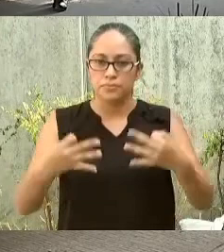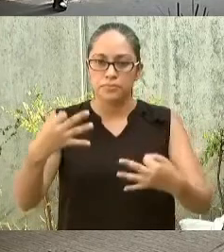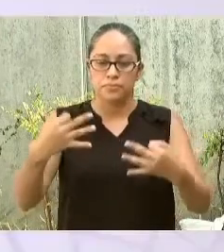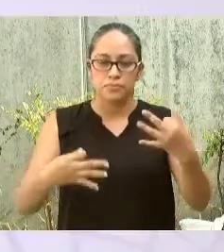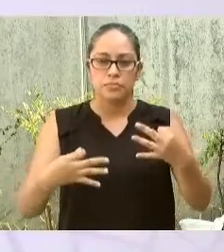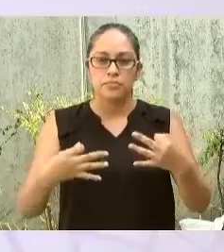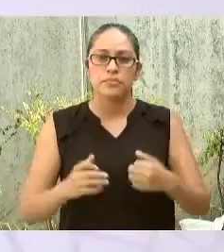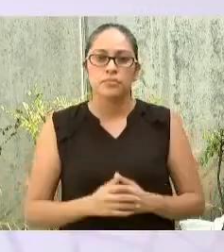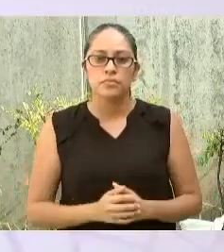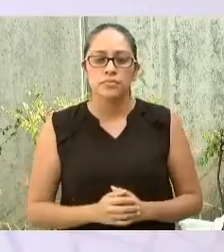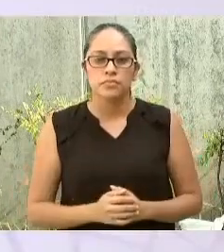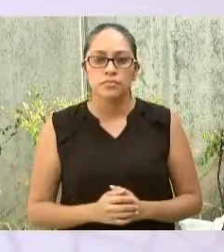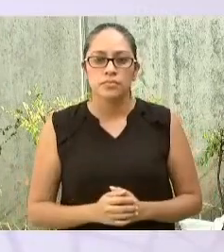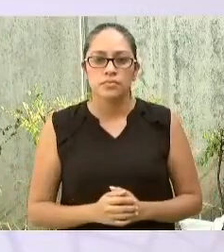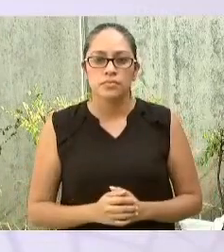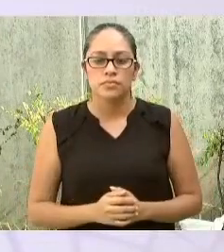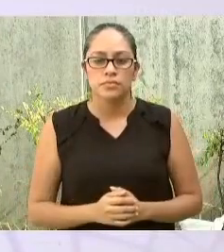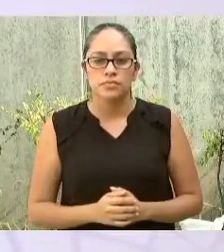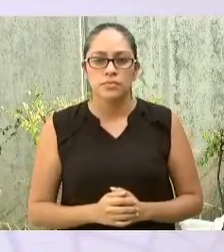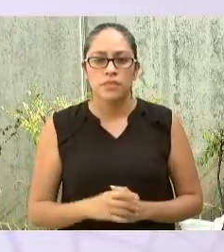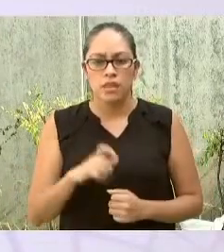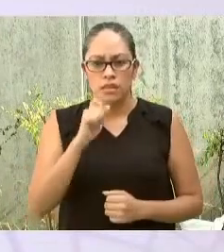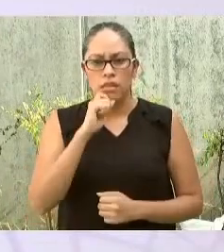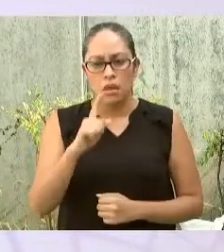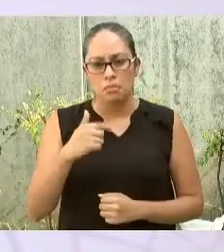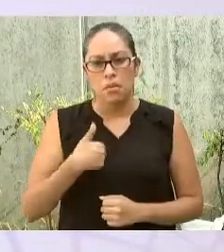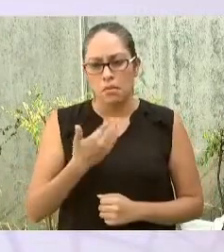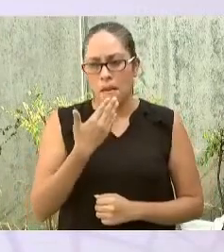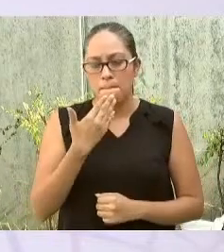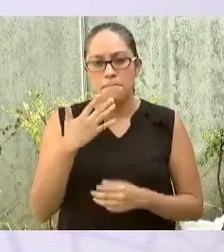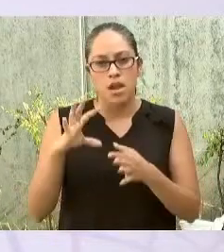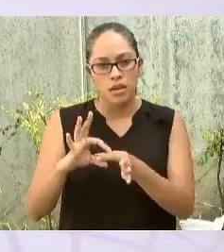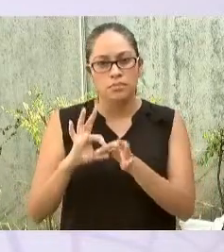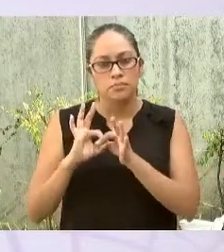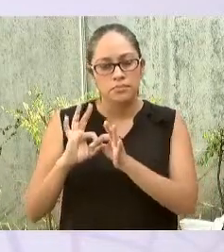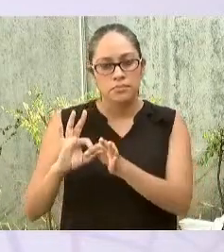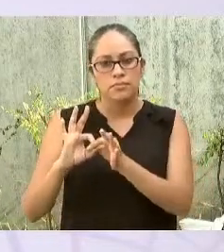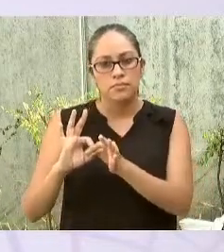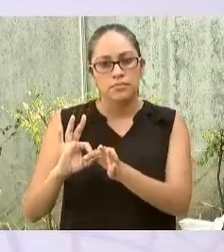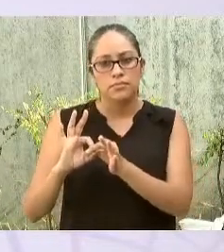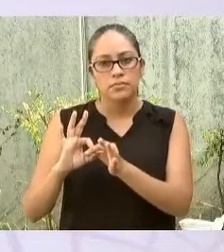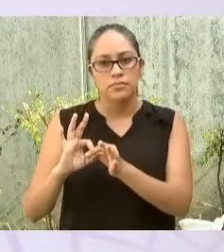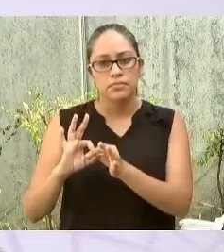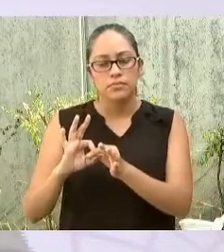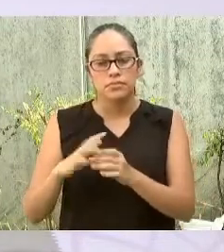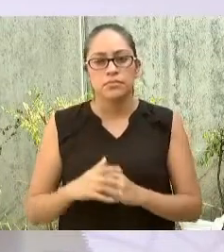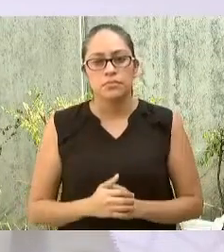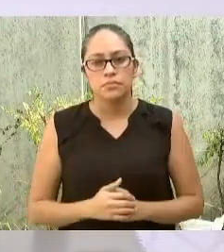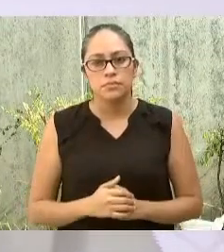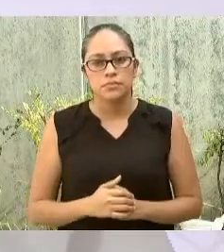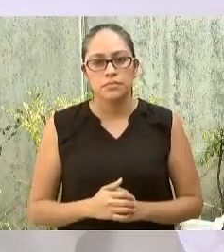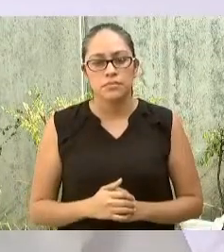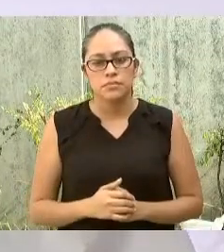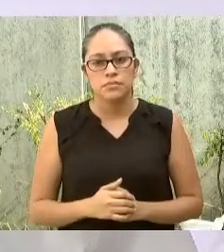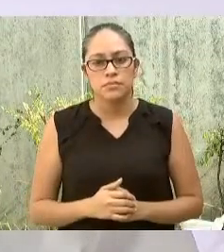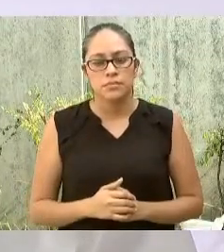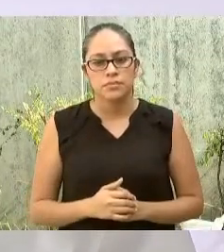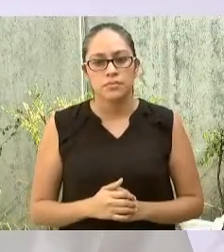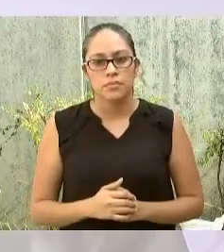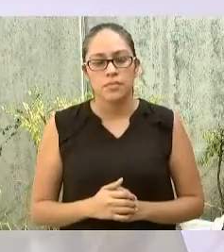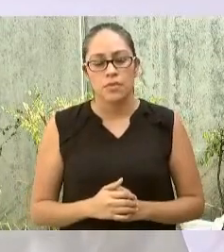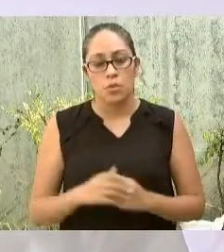con quien también tenemos buenas relaciones, sobre todo con